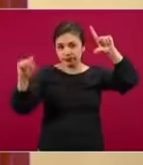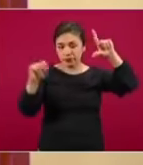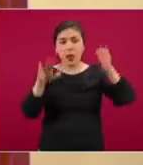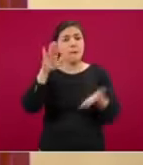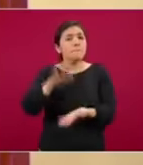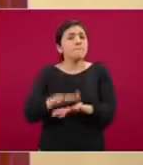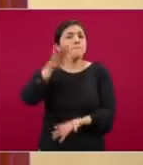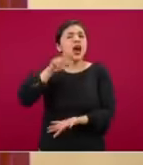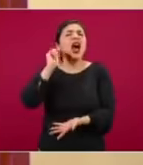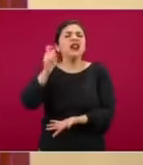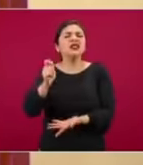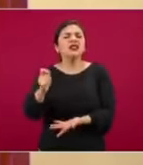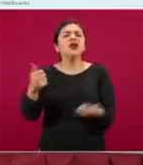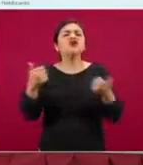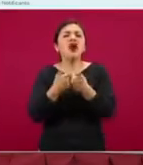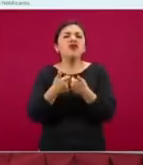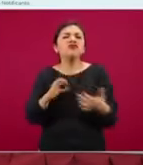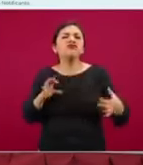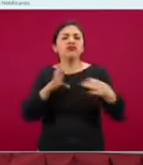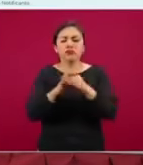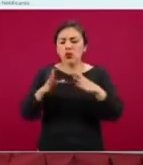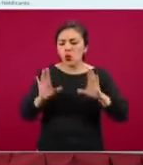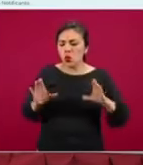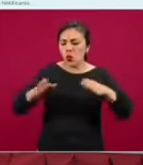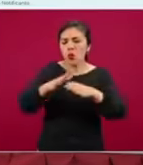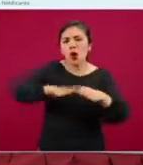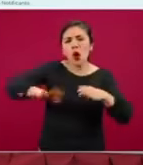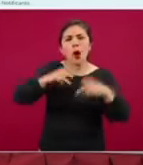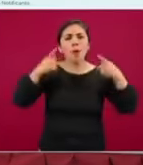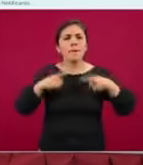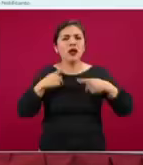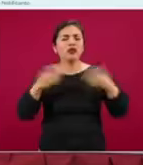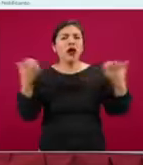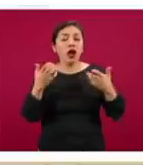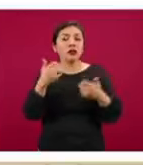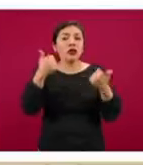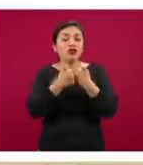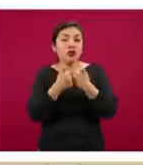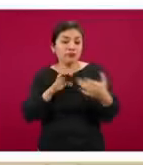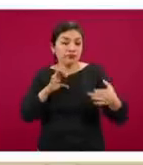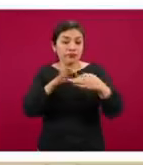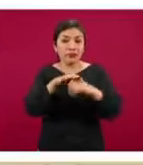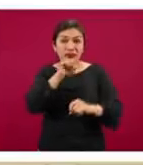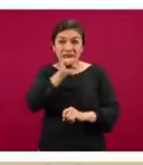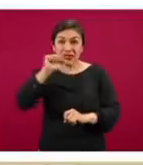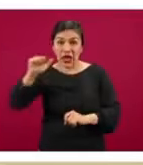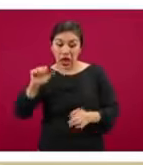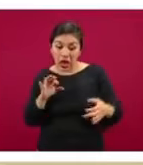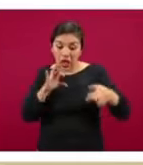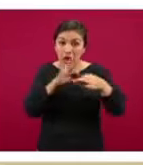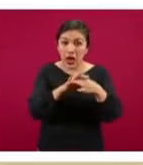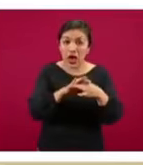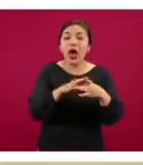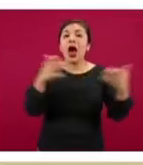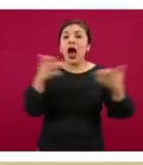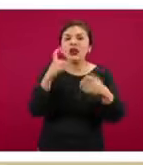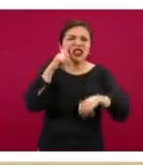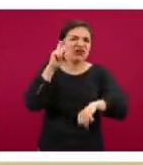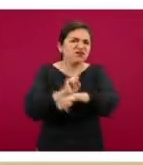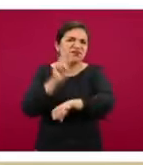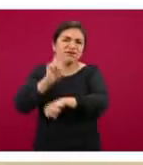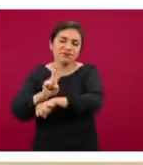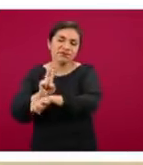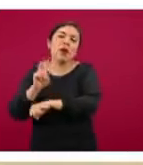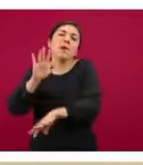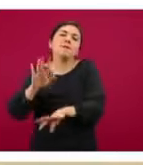sobre todo por la acción comunitaria que las jurisdicciones sanitarias que dependen de estas secretarías de salud estatales realizan, y esa es una de